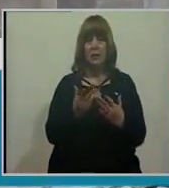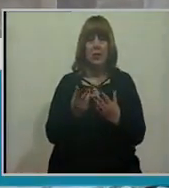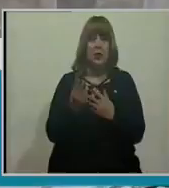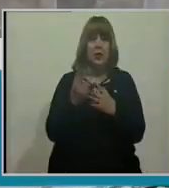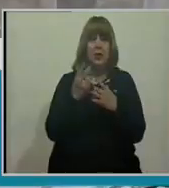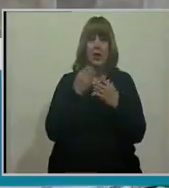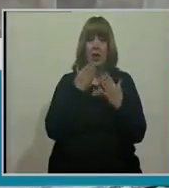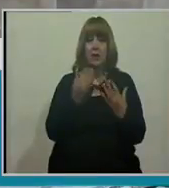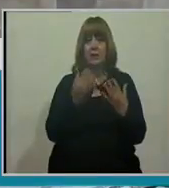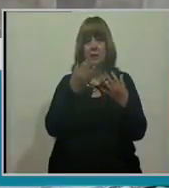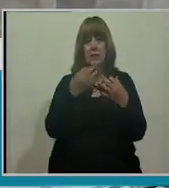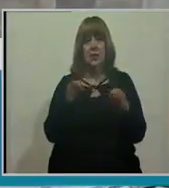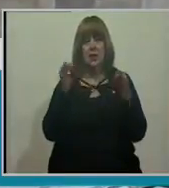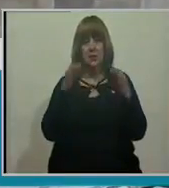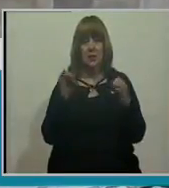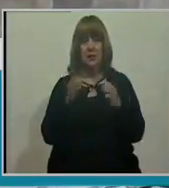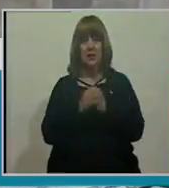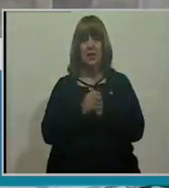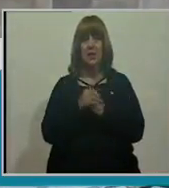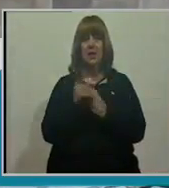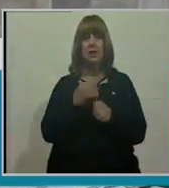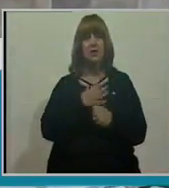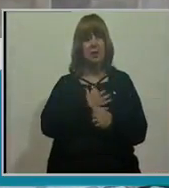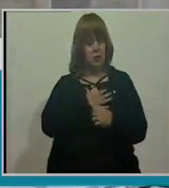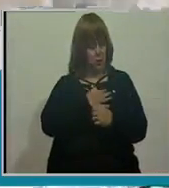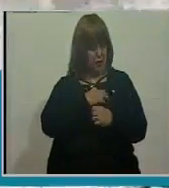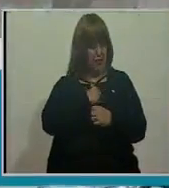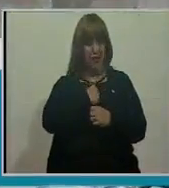que de agradecimiento. Me sale de acá.